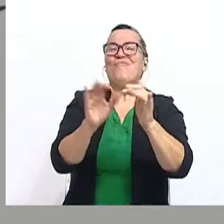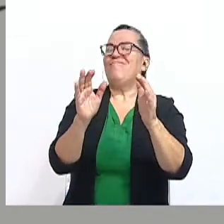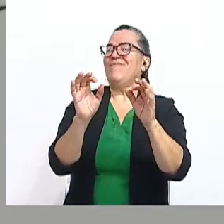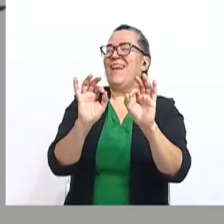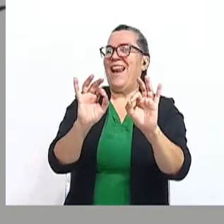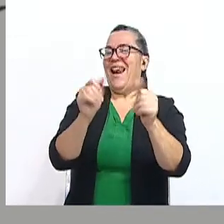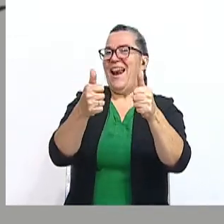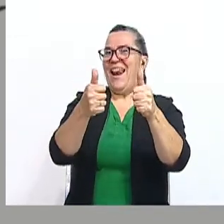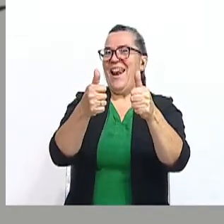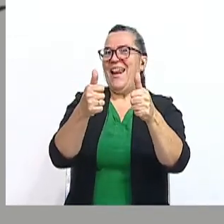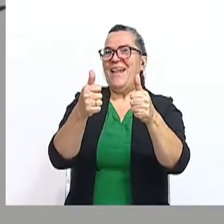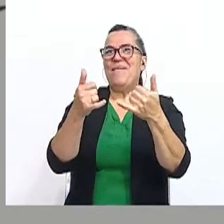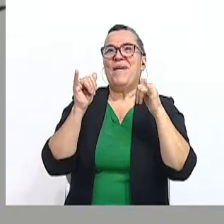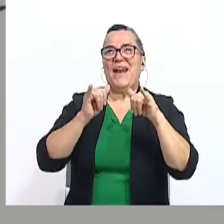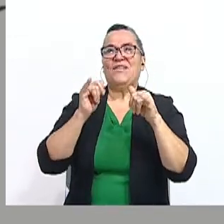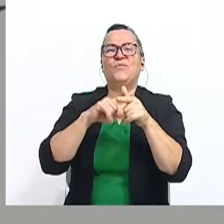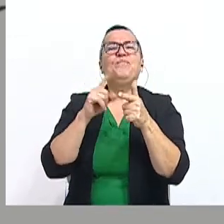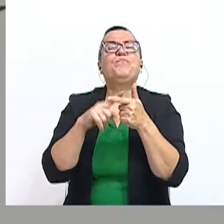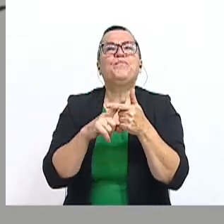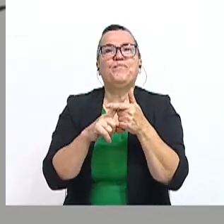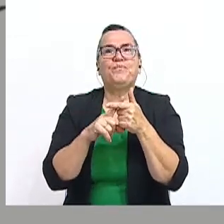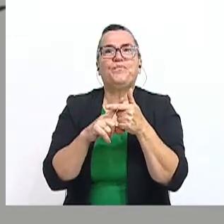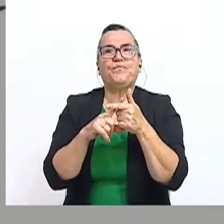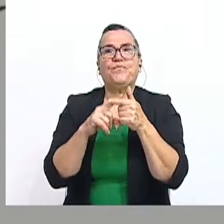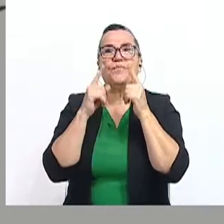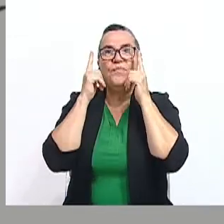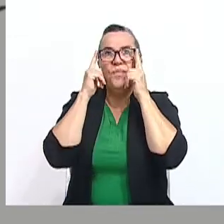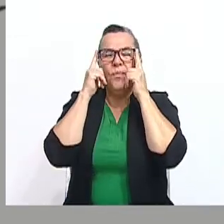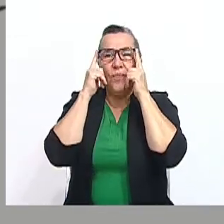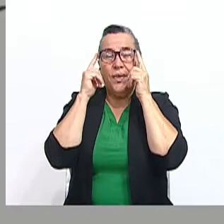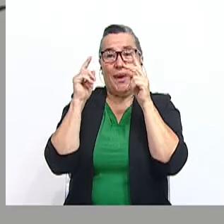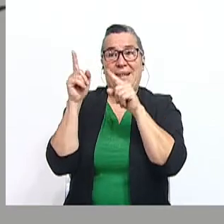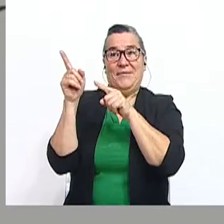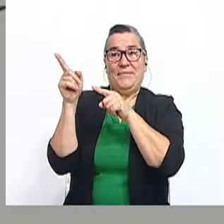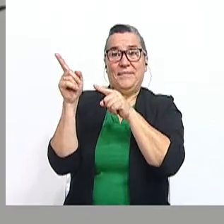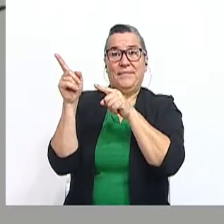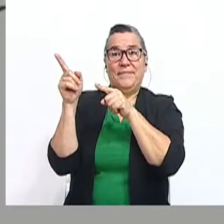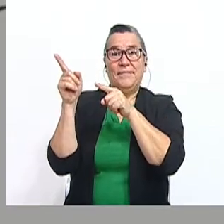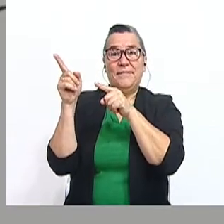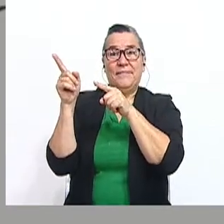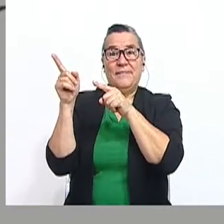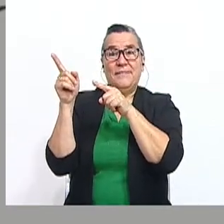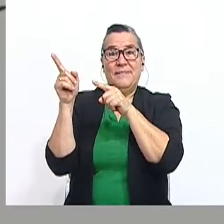Claro, para eso estamos. Entonces, vamos a lo que es